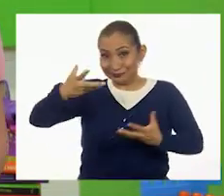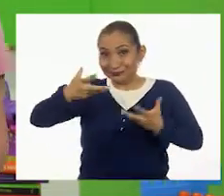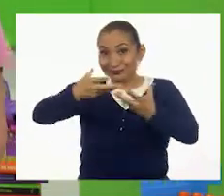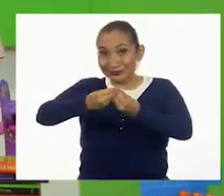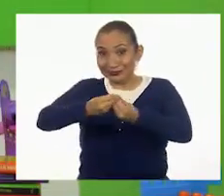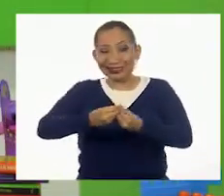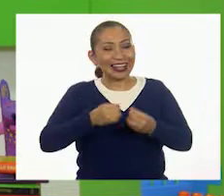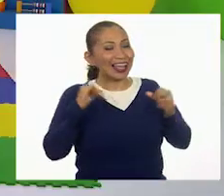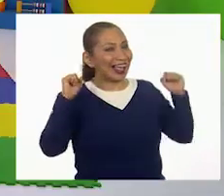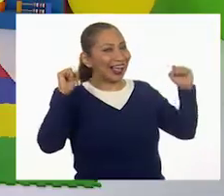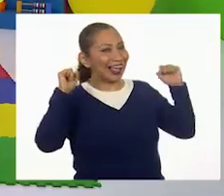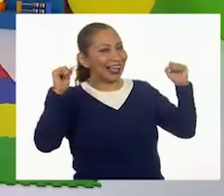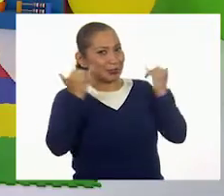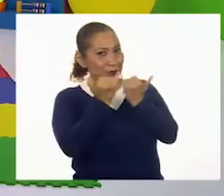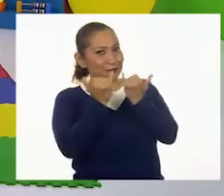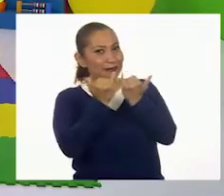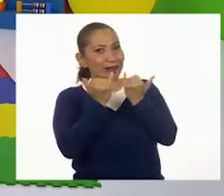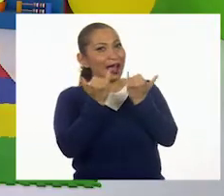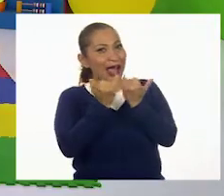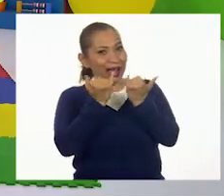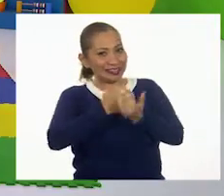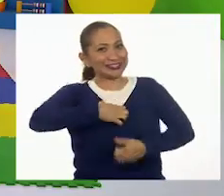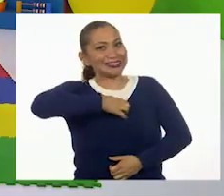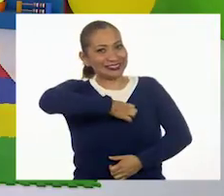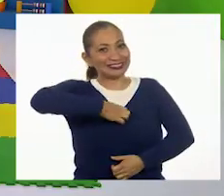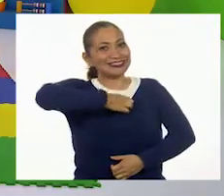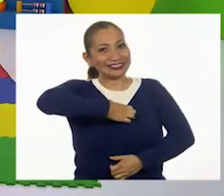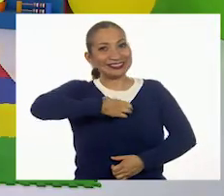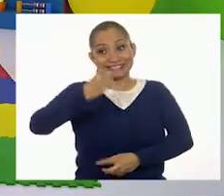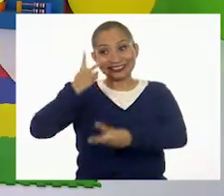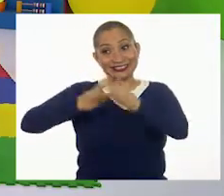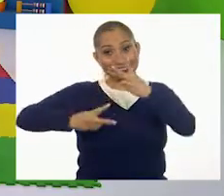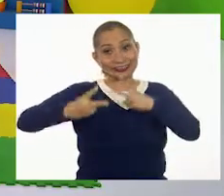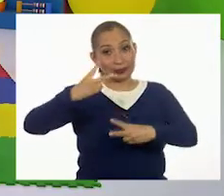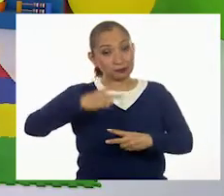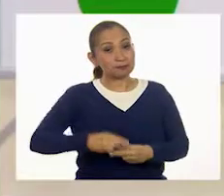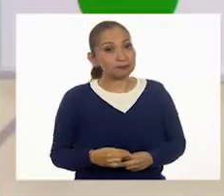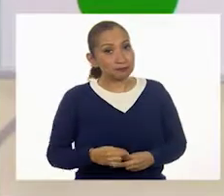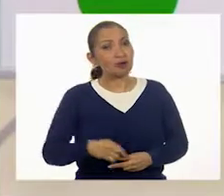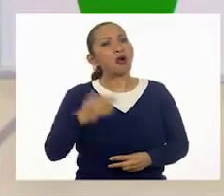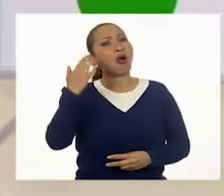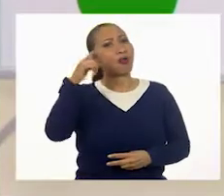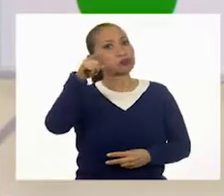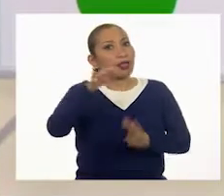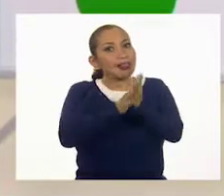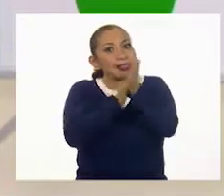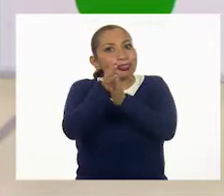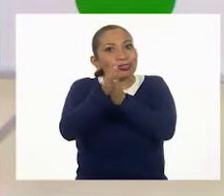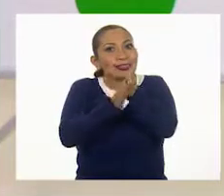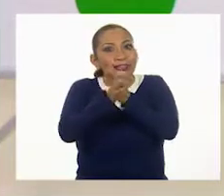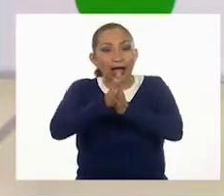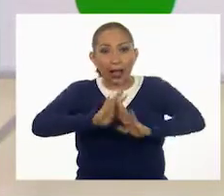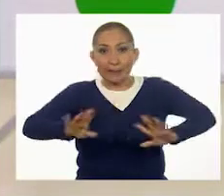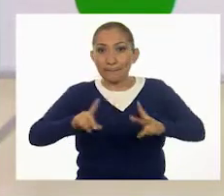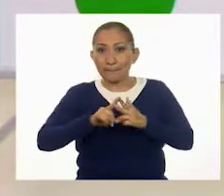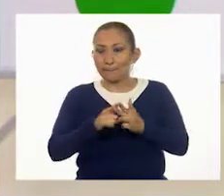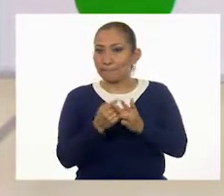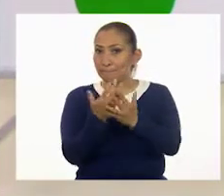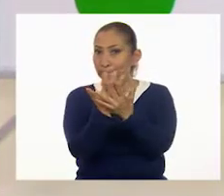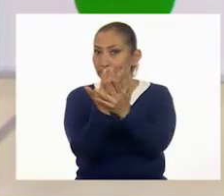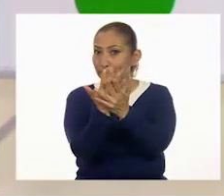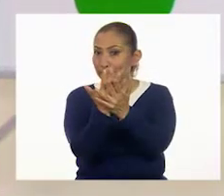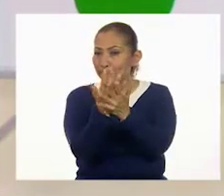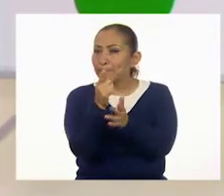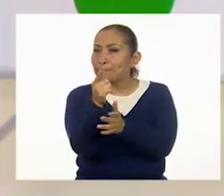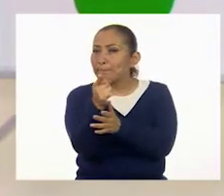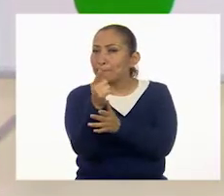ustedes. A nosotros también nos da mucha alegría recibirte de nuevo. Y yo sé que ya están ansiosos por comenzar, pero esperen,